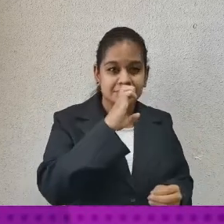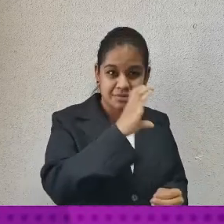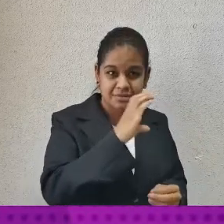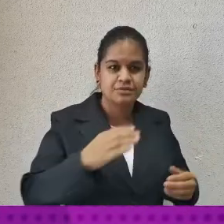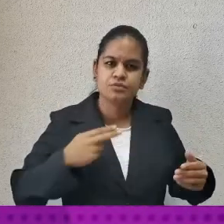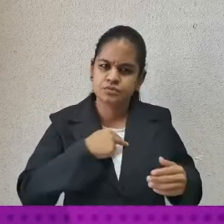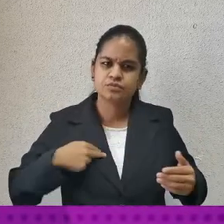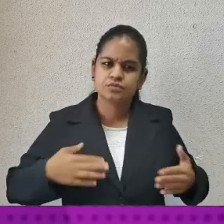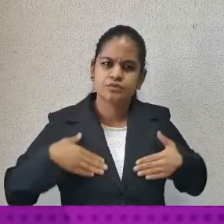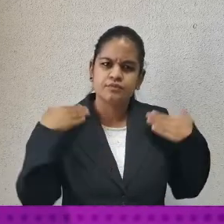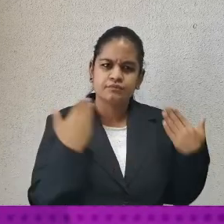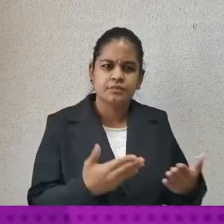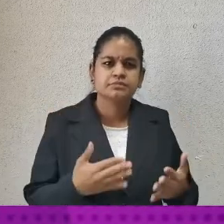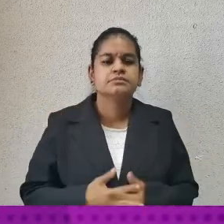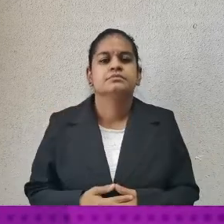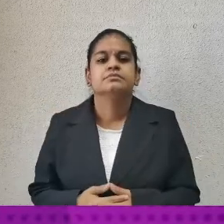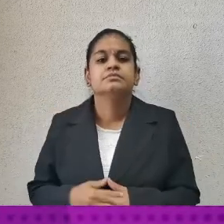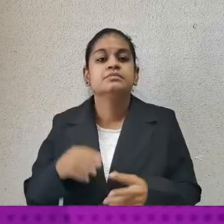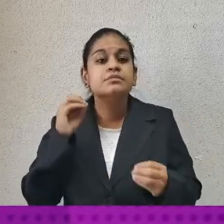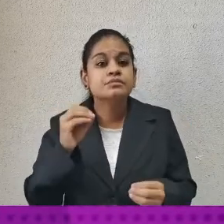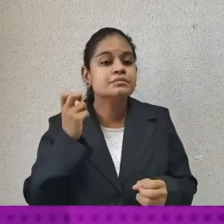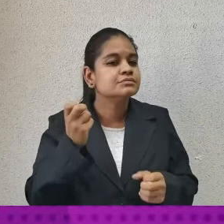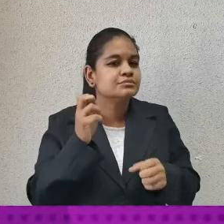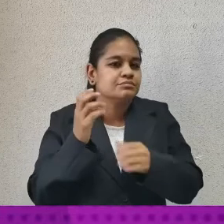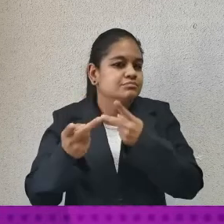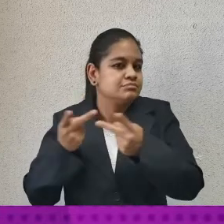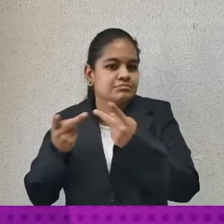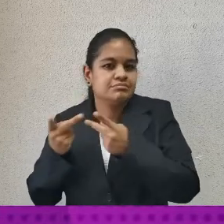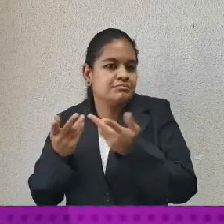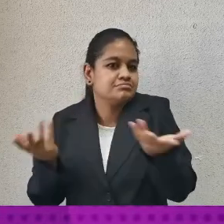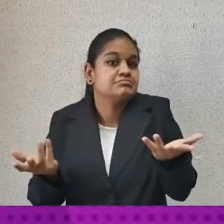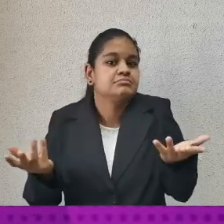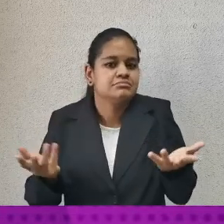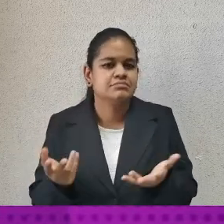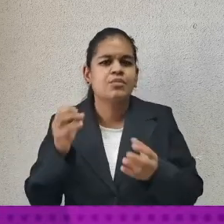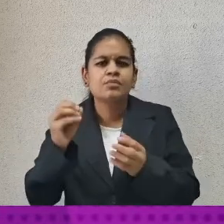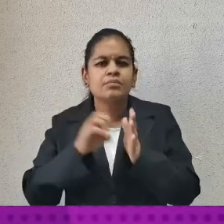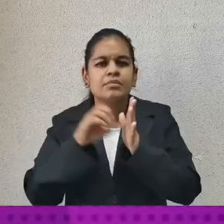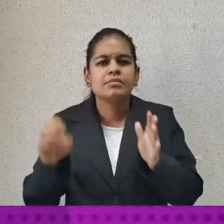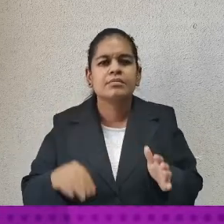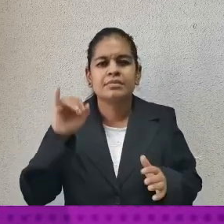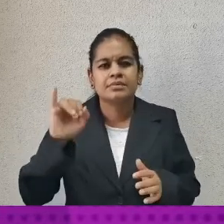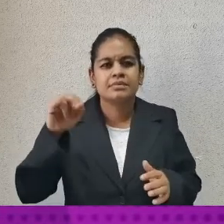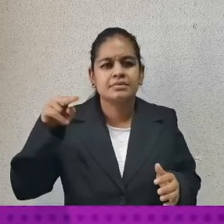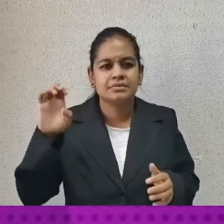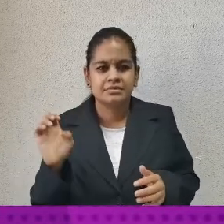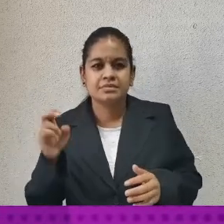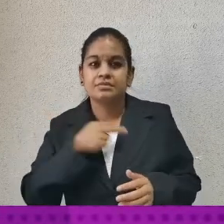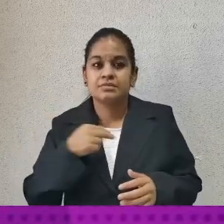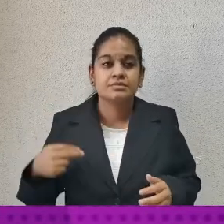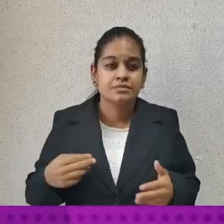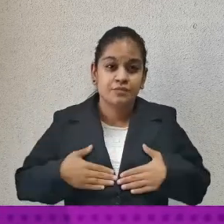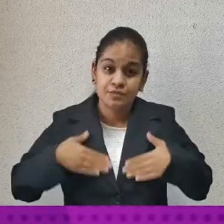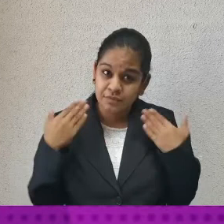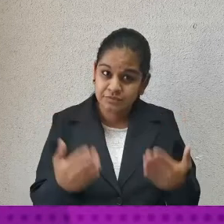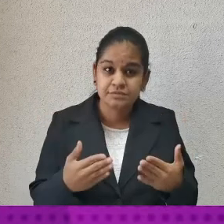con las elecciones para diputados federales de los órganos desconcentrados del Instituto Nacional Electoral, pero